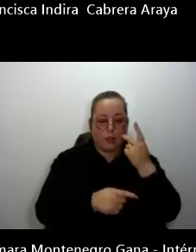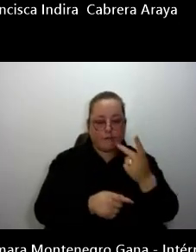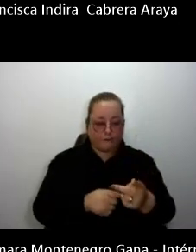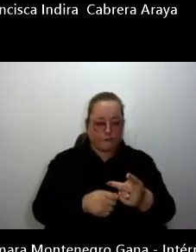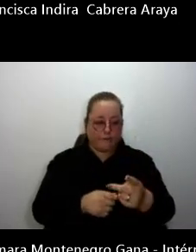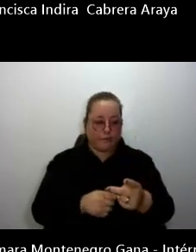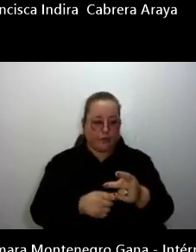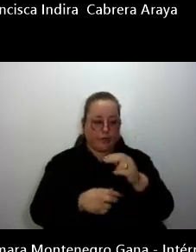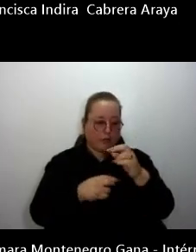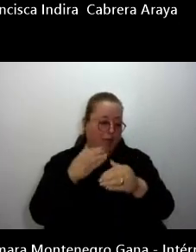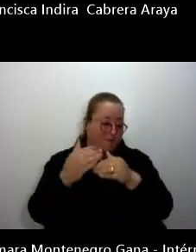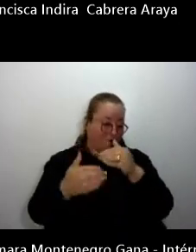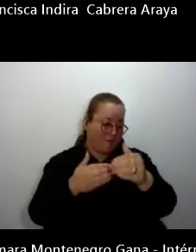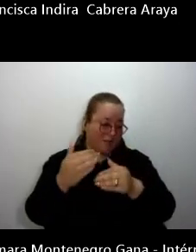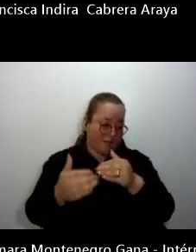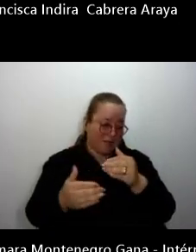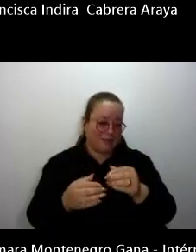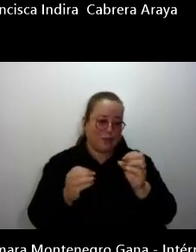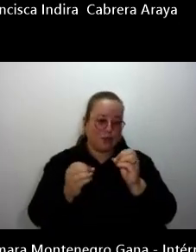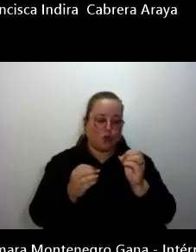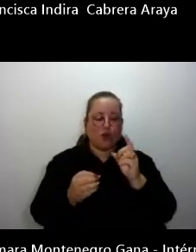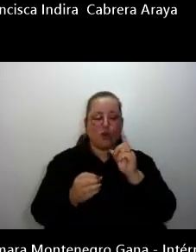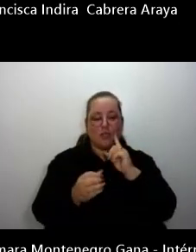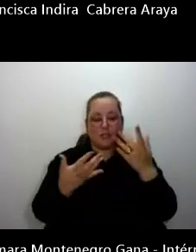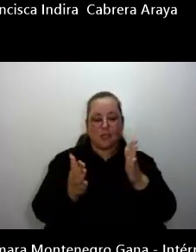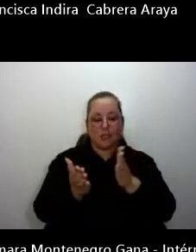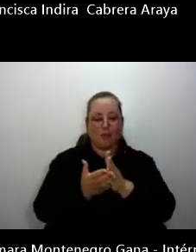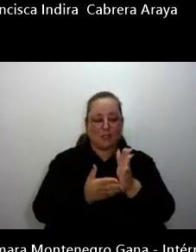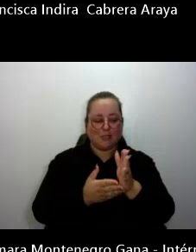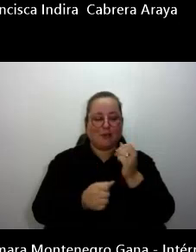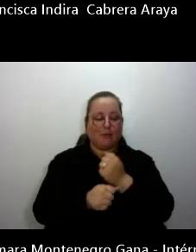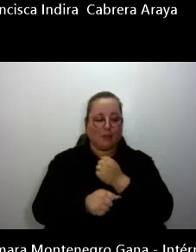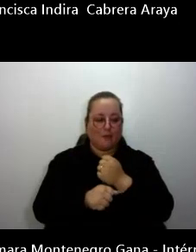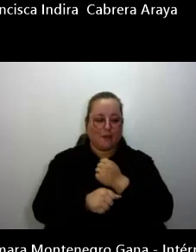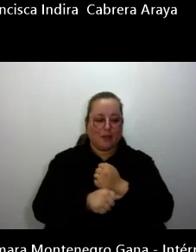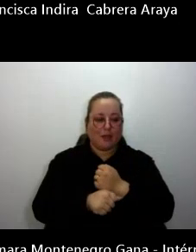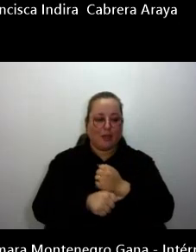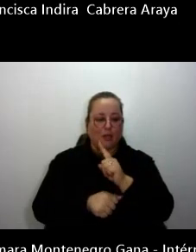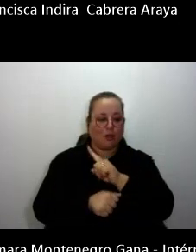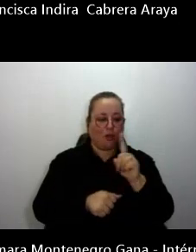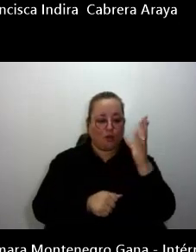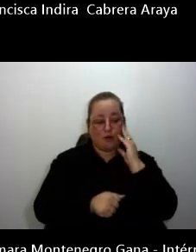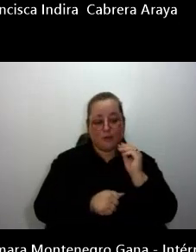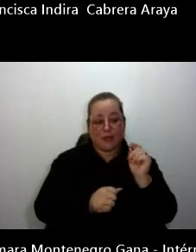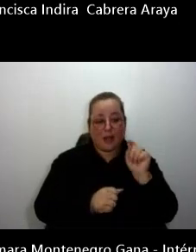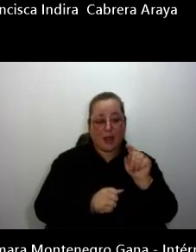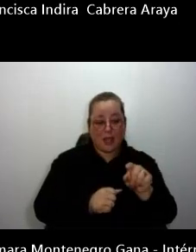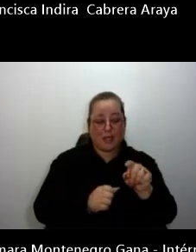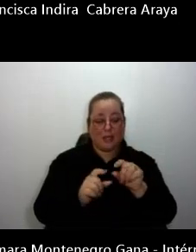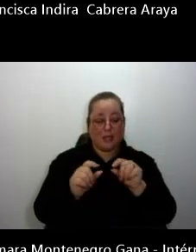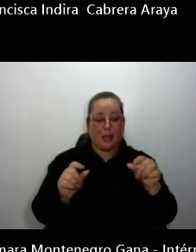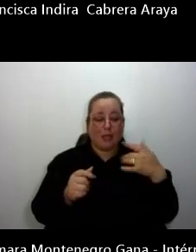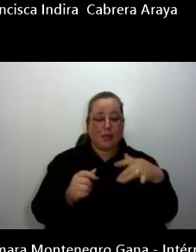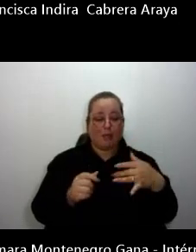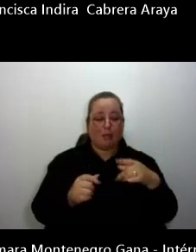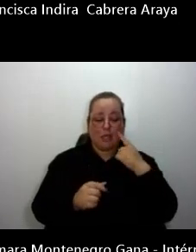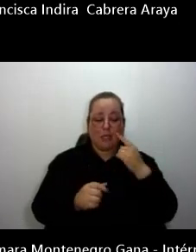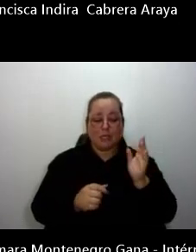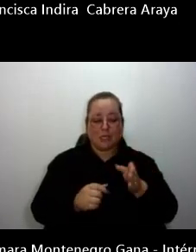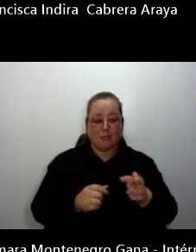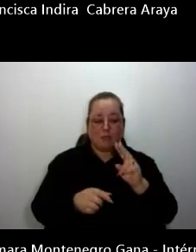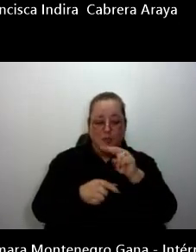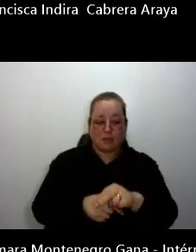el progreso, ¿verdad? O la implementación del mismo. Y no olvidar ahí, en este punto, que es importante en el seguimiento incorporar